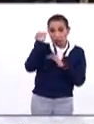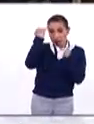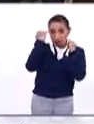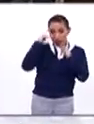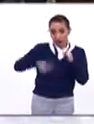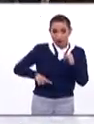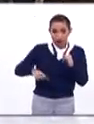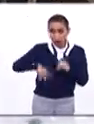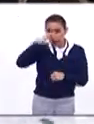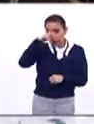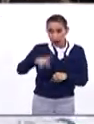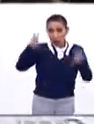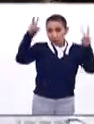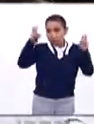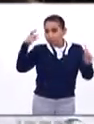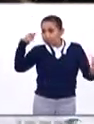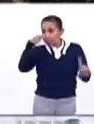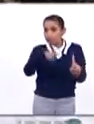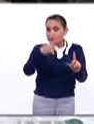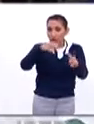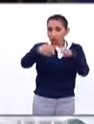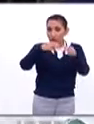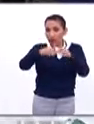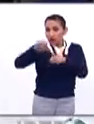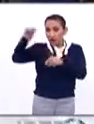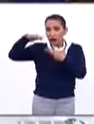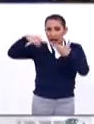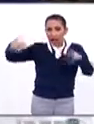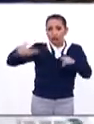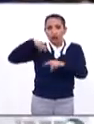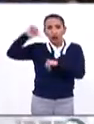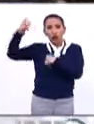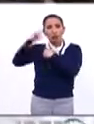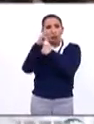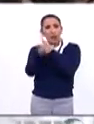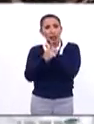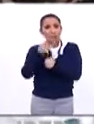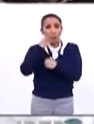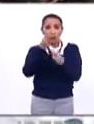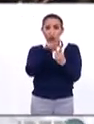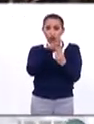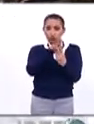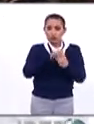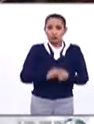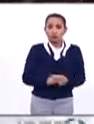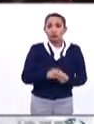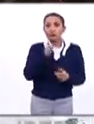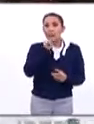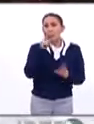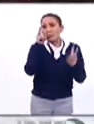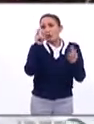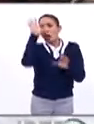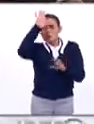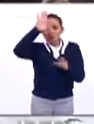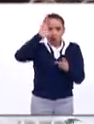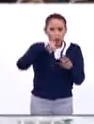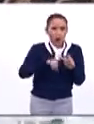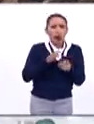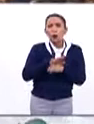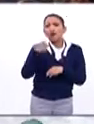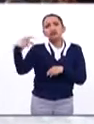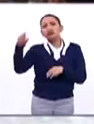del gobierno de México en materia de comercio exterior, relaciones exteriores. Se tocaron ambos temas, así Sí. como aspectos culturales.